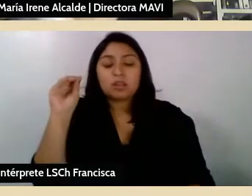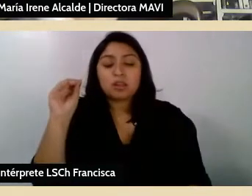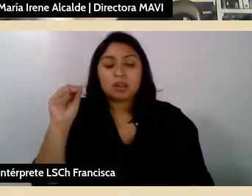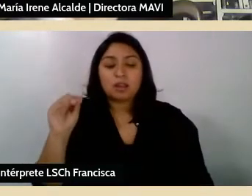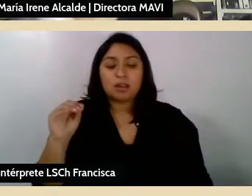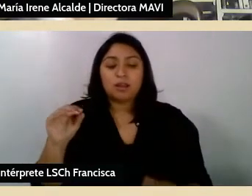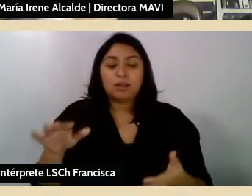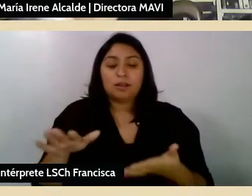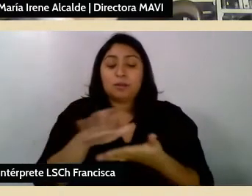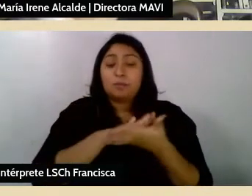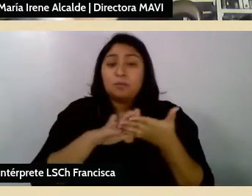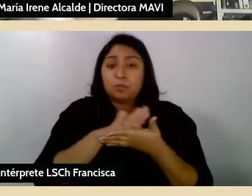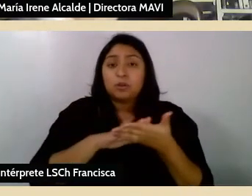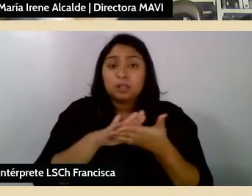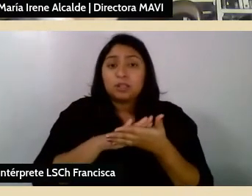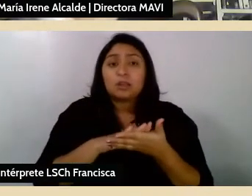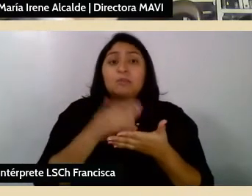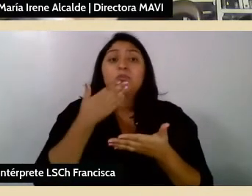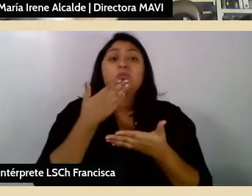cuando hemos sacado